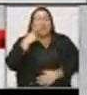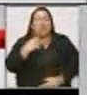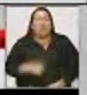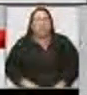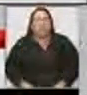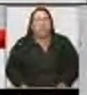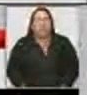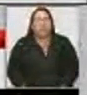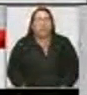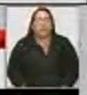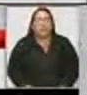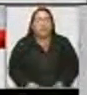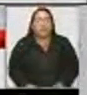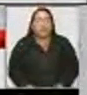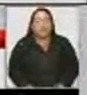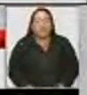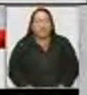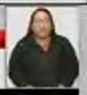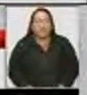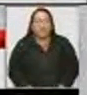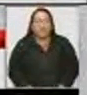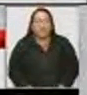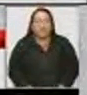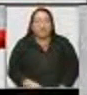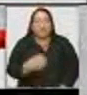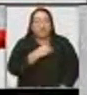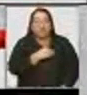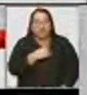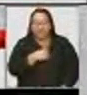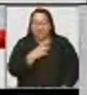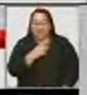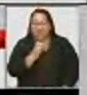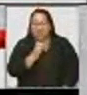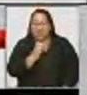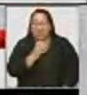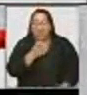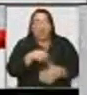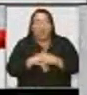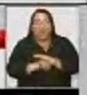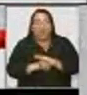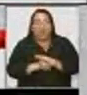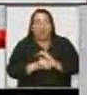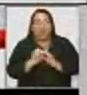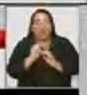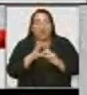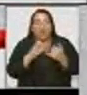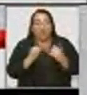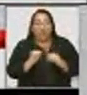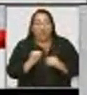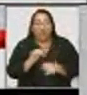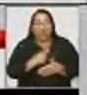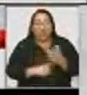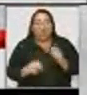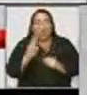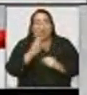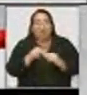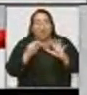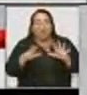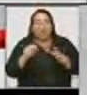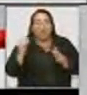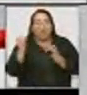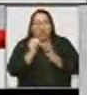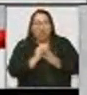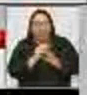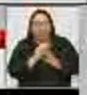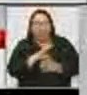49.17% son hombres de las zonas rurales. El Ministerio del Interior reporta que al 2018